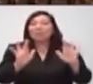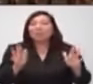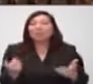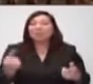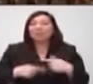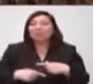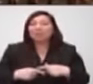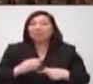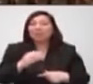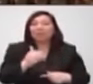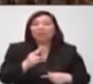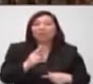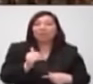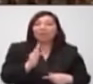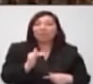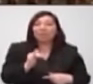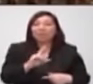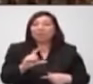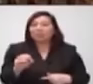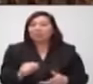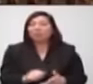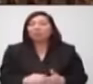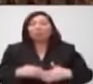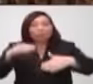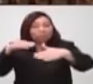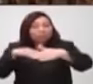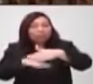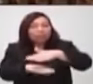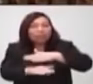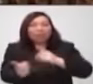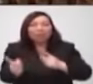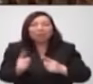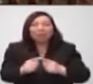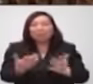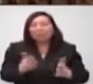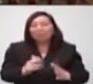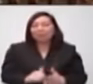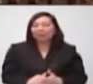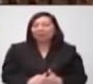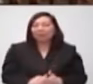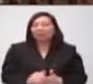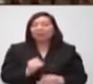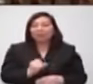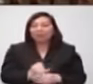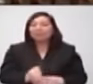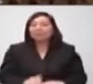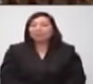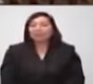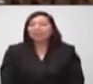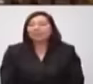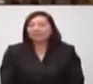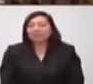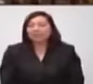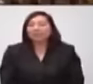que viene desde Caraballo, pasa por los túneles y luego llega aproximadamente a la iglesia. ¿Ah? Al Jirón Ica.